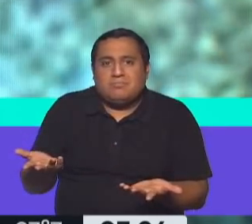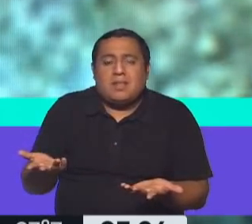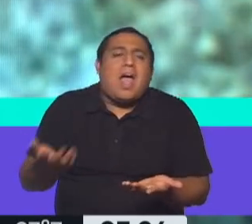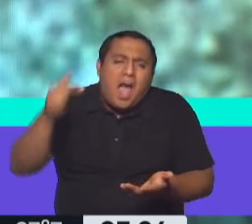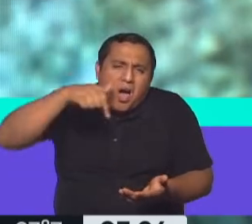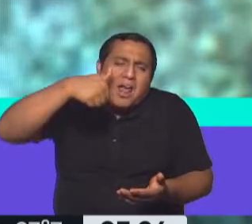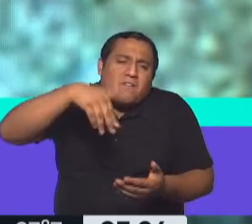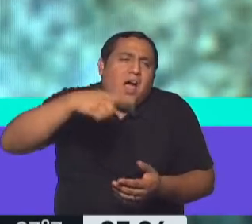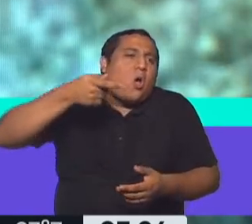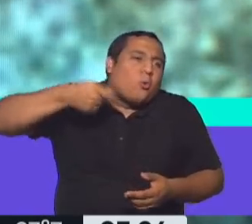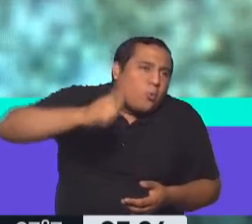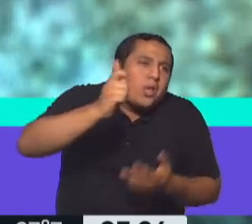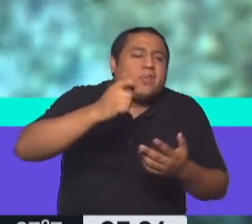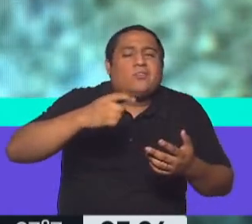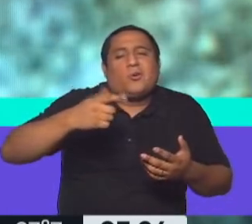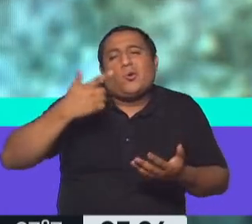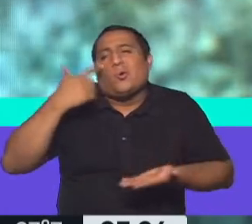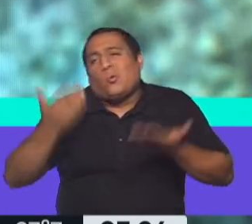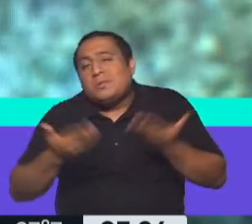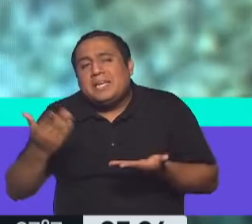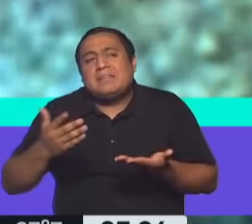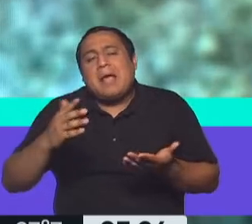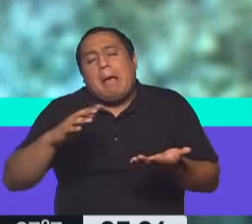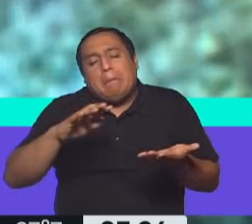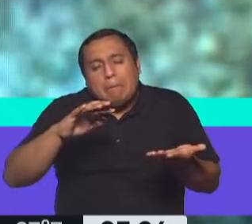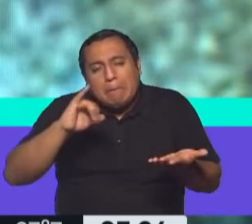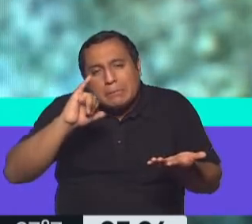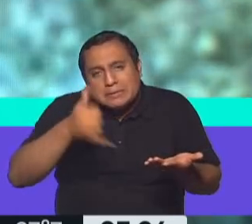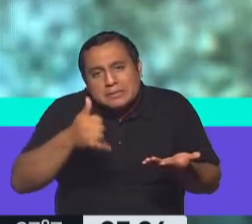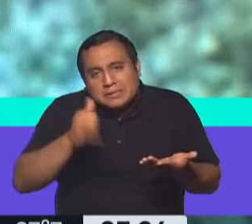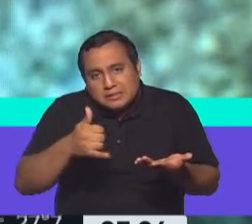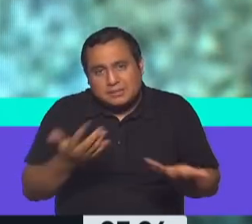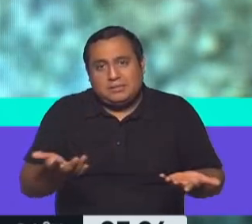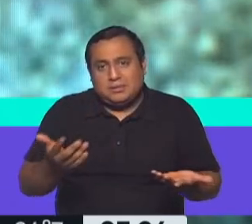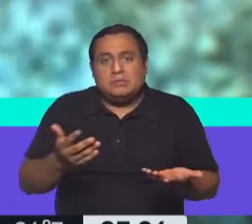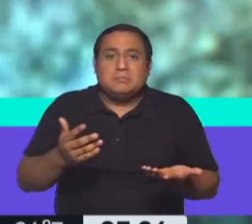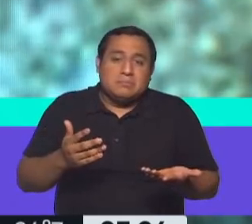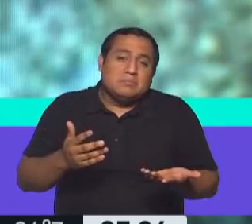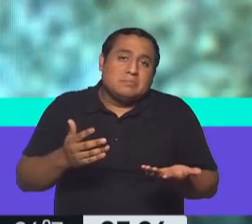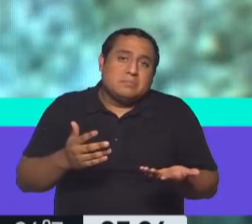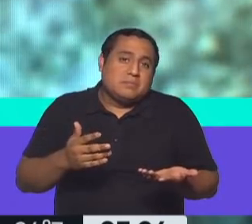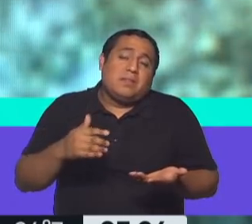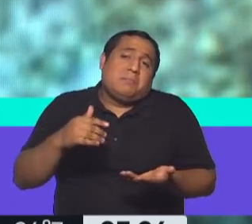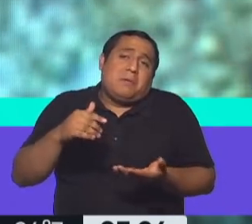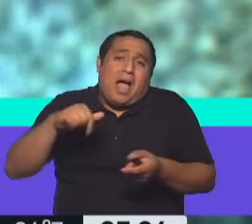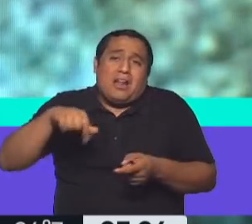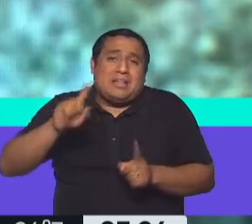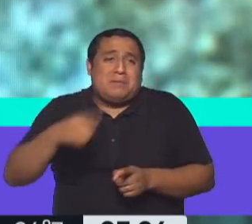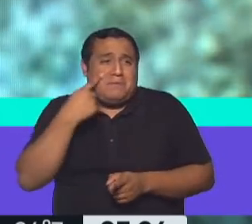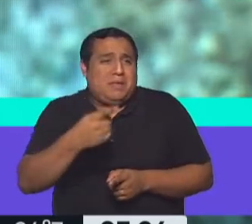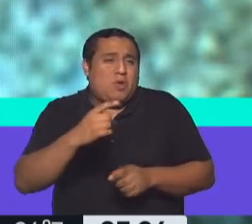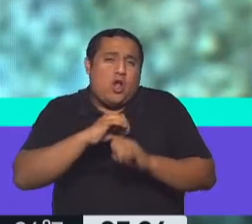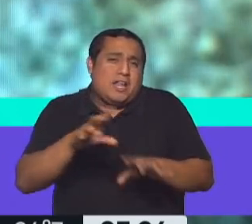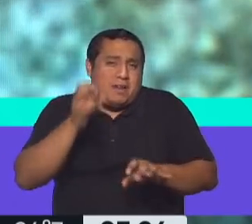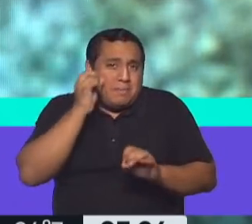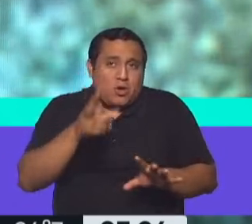que venga ahora, lo único que va a hacer es mostrar mayor miserabilidad aún de la que hemos visto. Pero la vida de